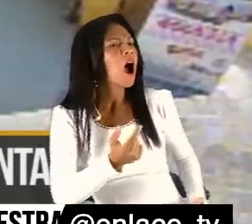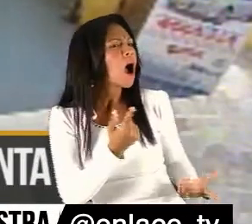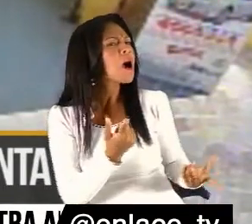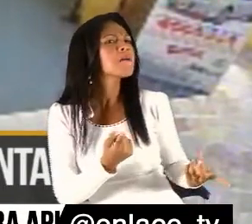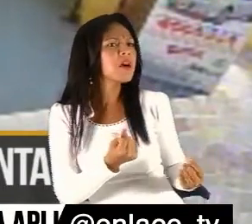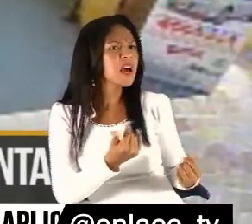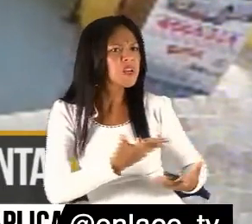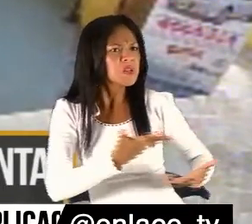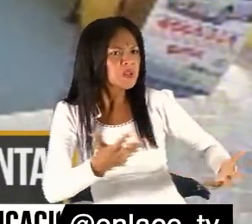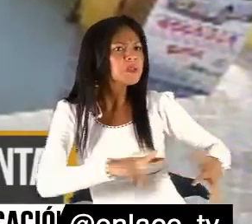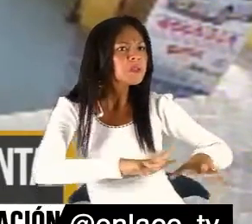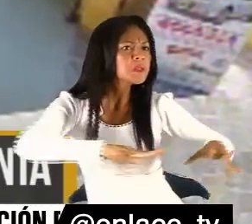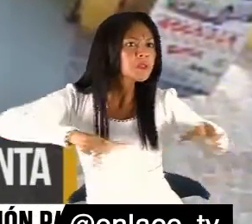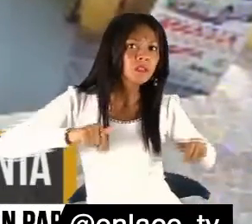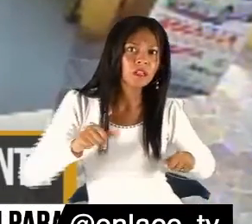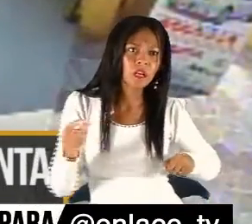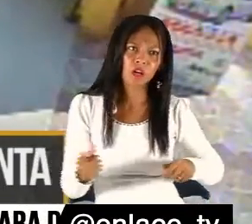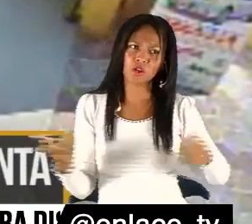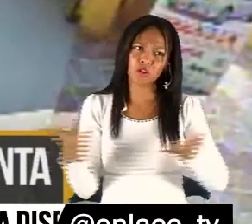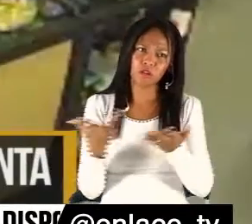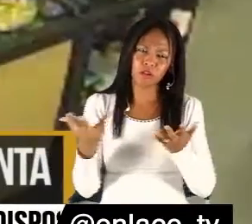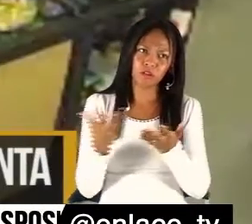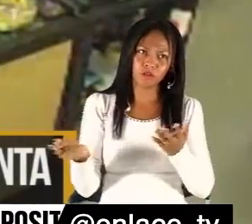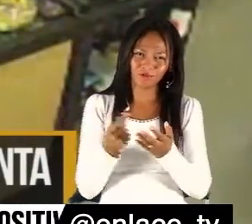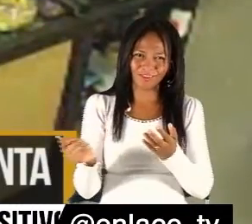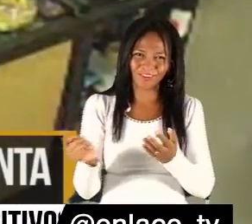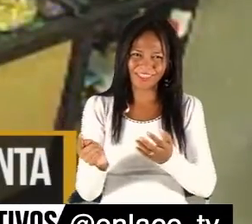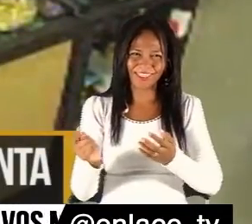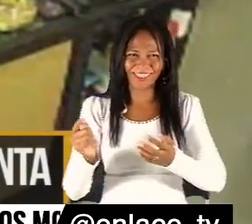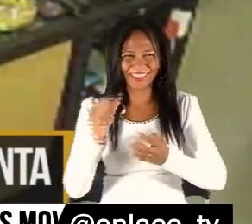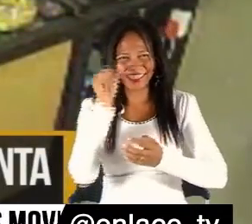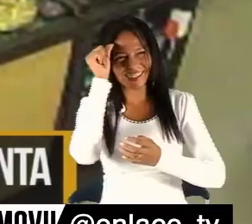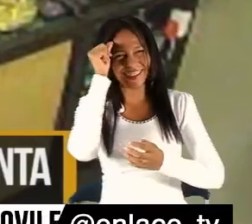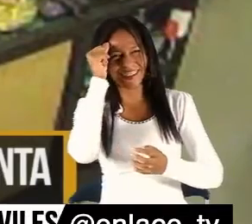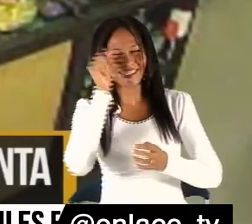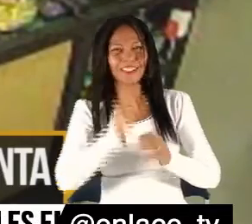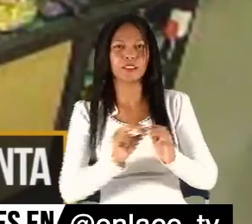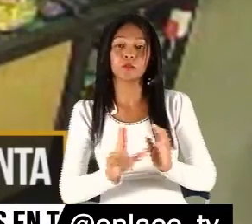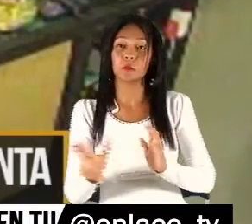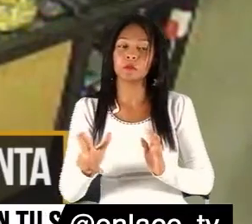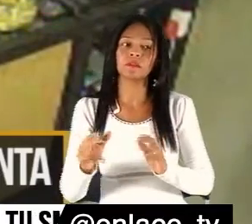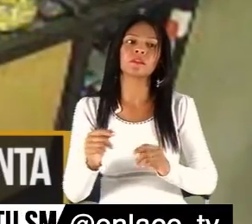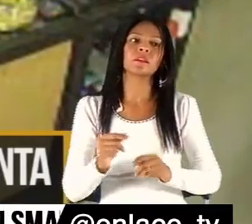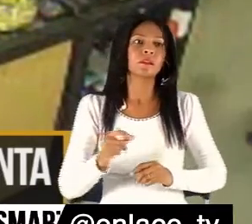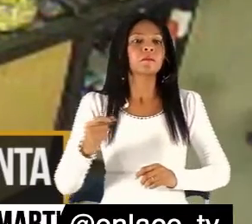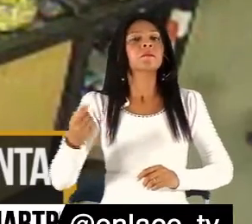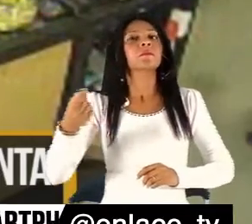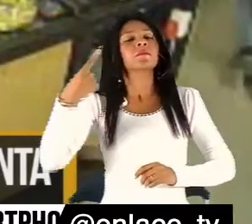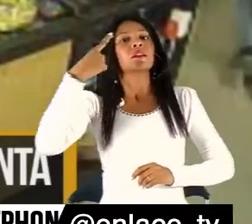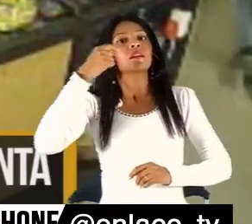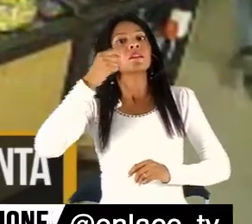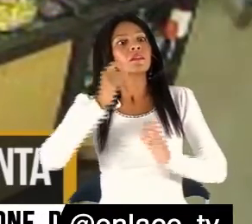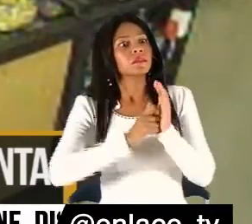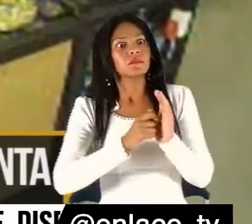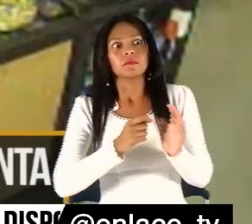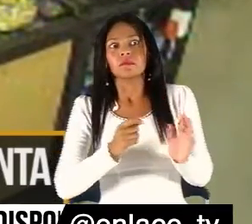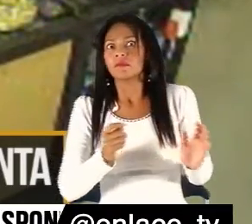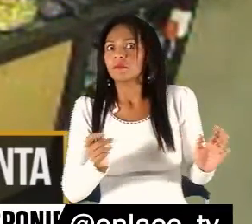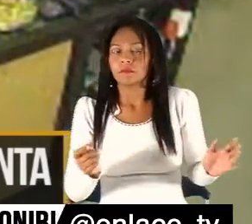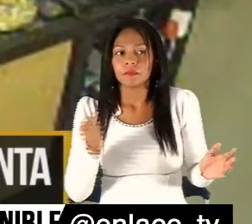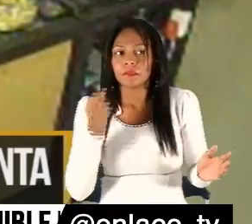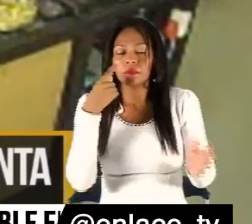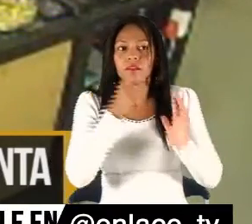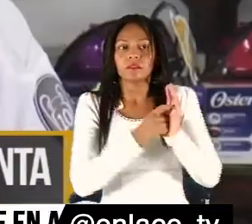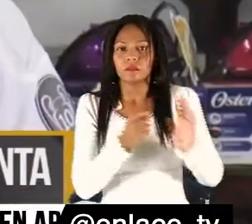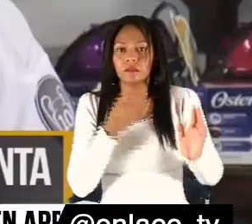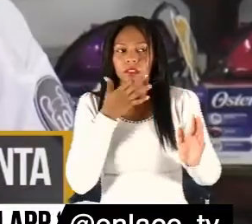nuestros establecimientos, el cual se encuentra ubicado al lado del antiguo Teatro del Pueblo. Es la primera vez que nos sucede y es bastante preocupante, no solamente por ser la primera vez, sino